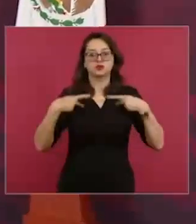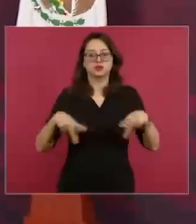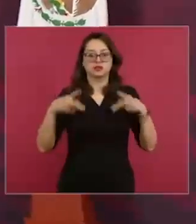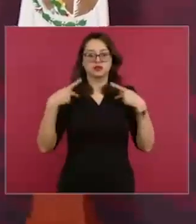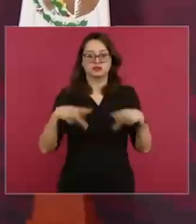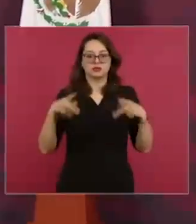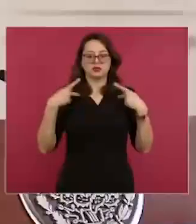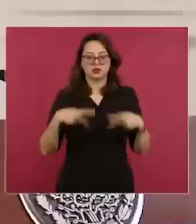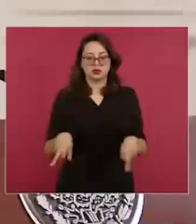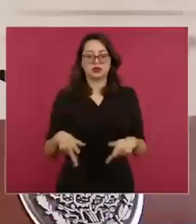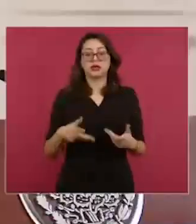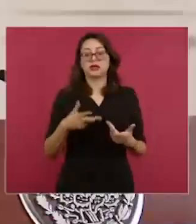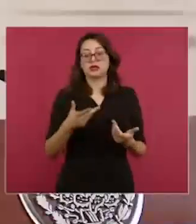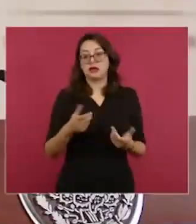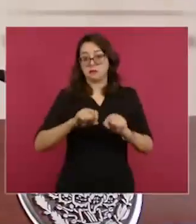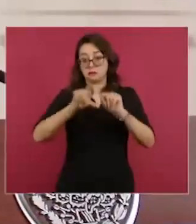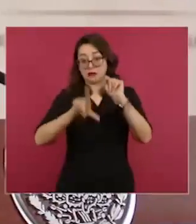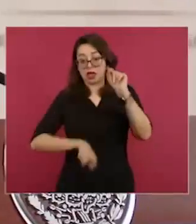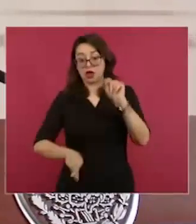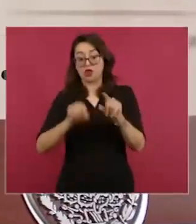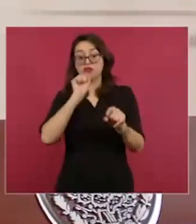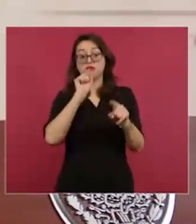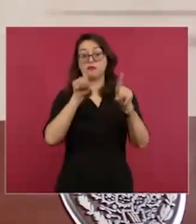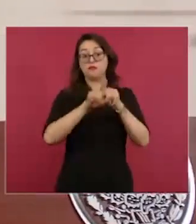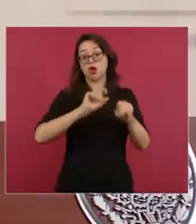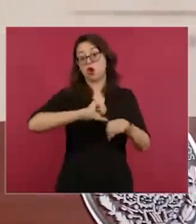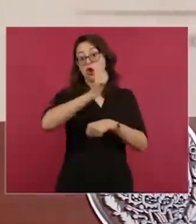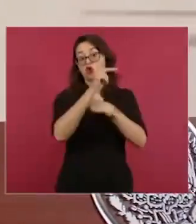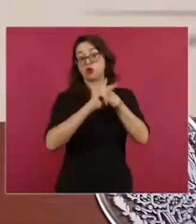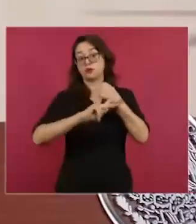en Estados Unidos y